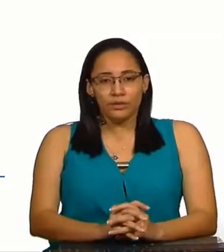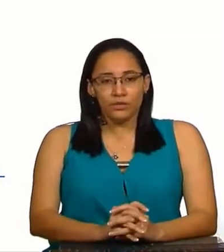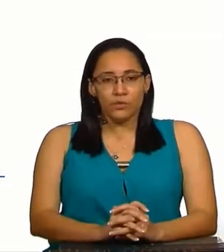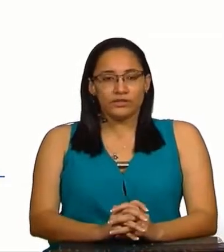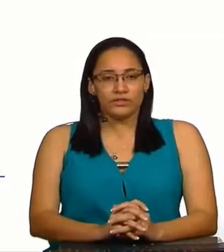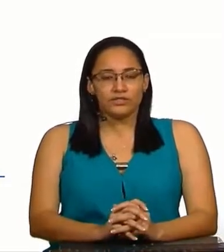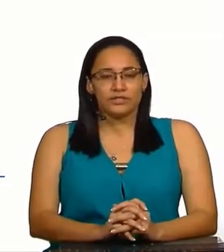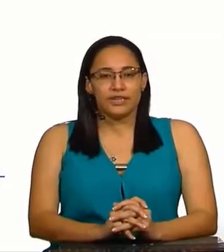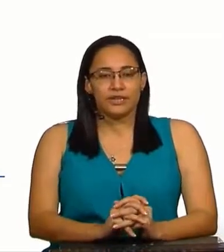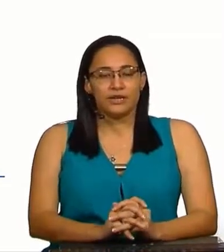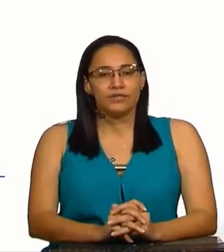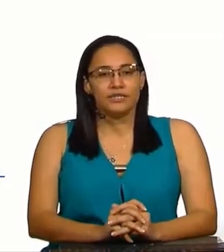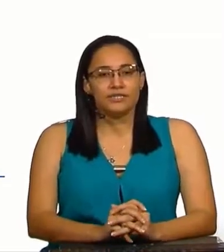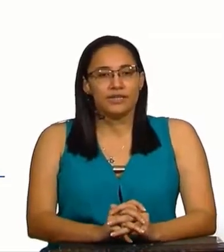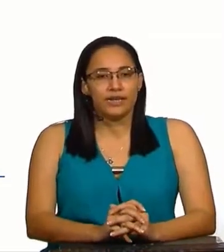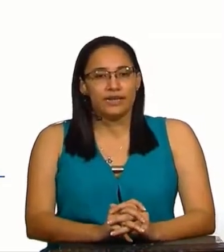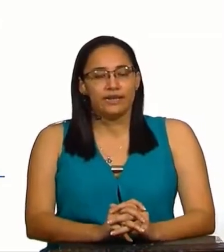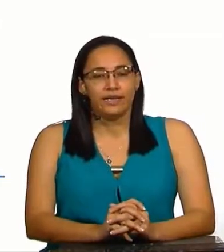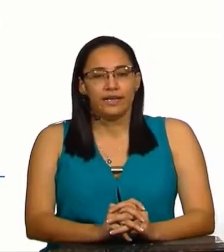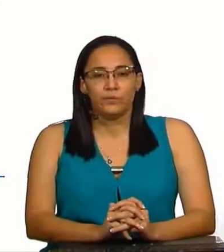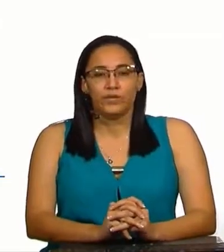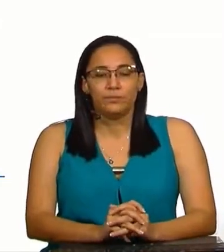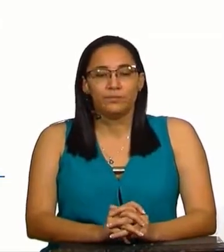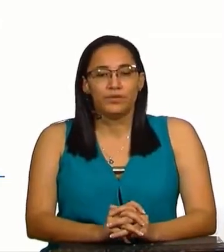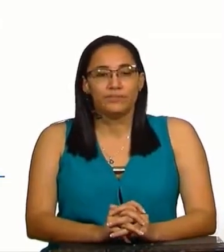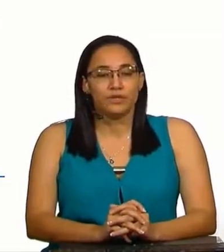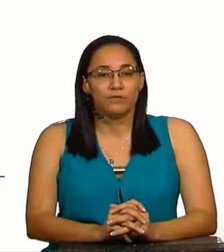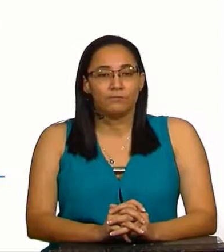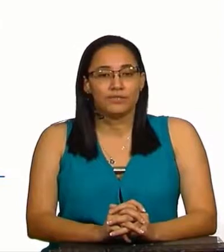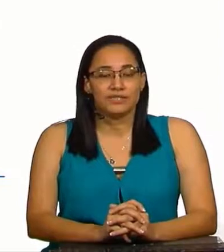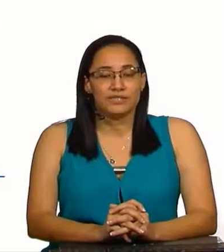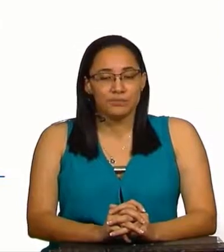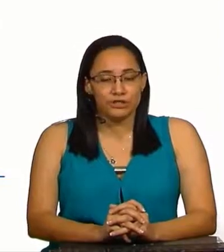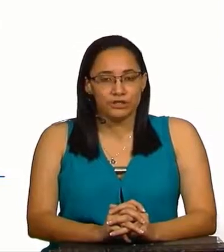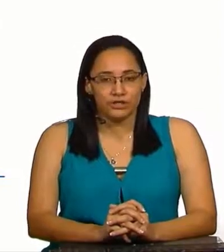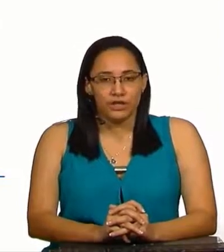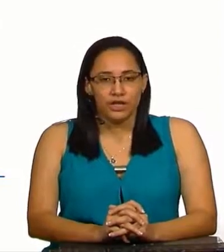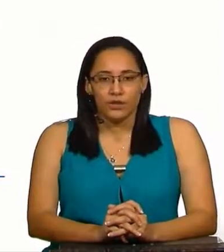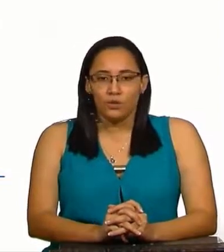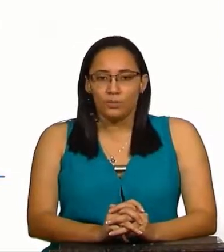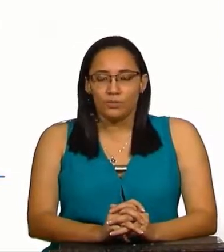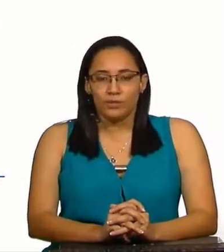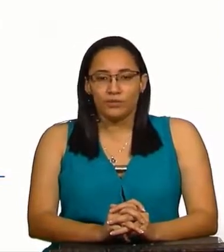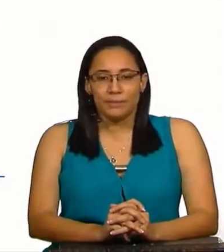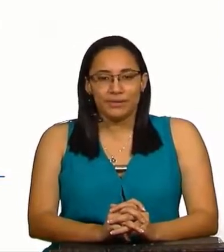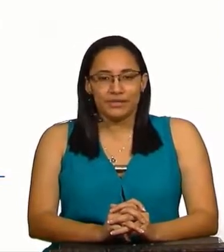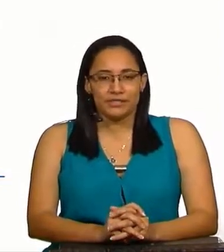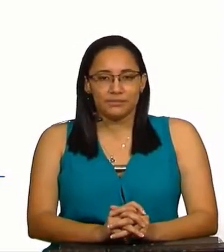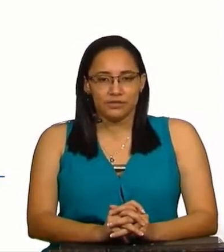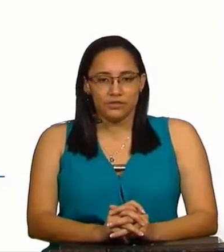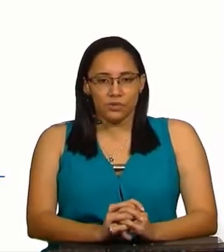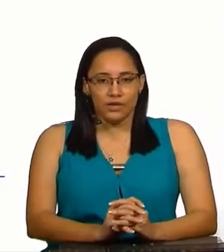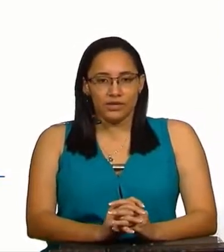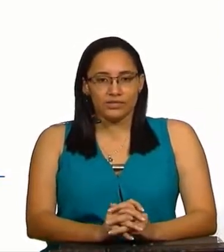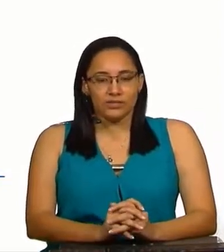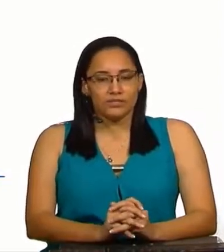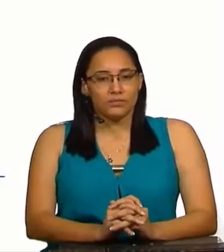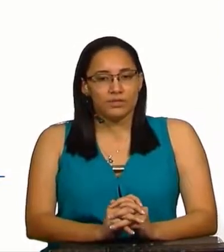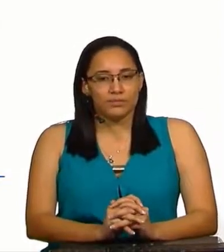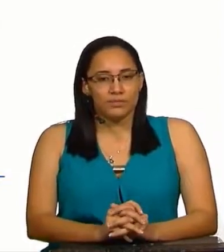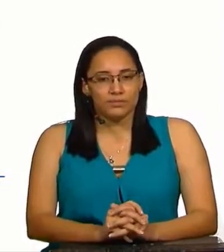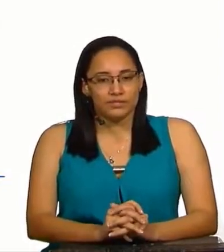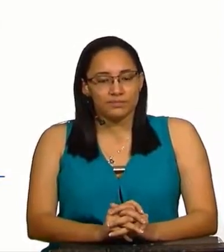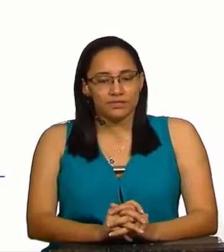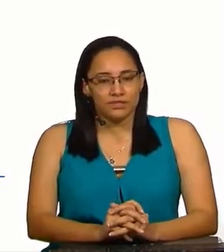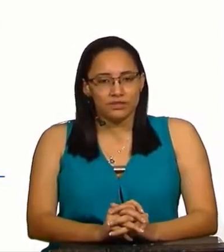El número 4 sería utilizar el can with the verbs of perception, con los verbos de percepción. ¿Cuáles son